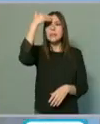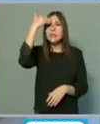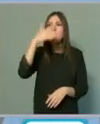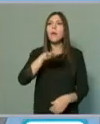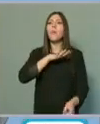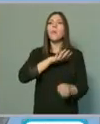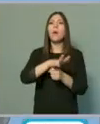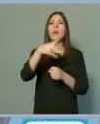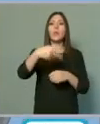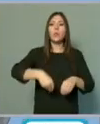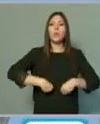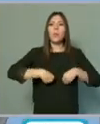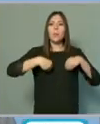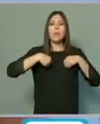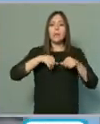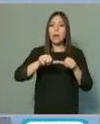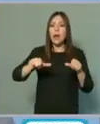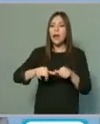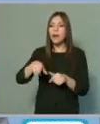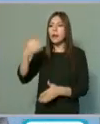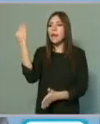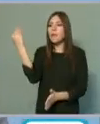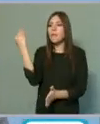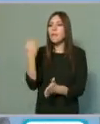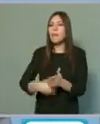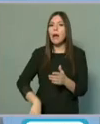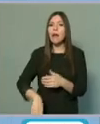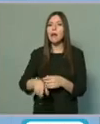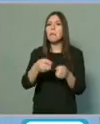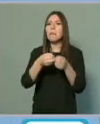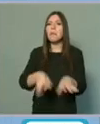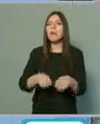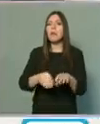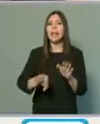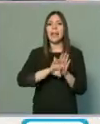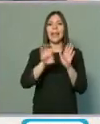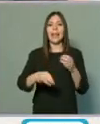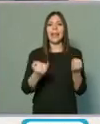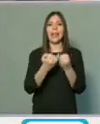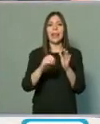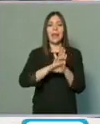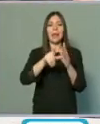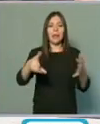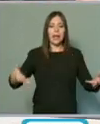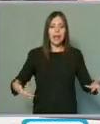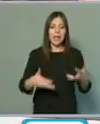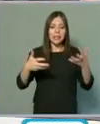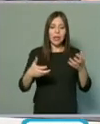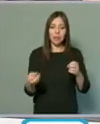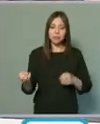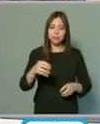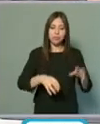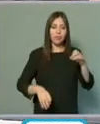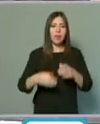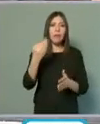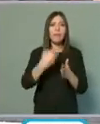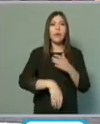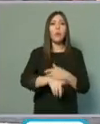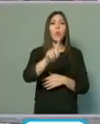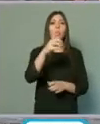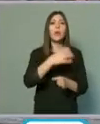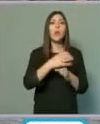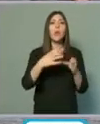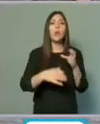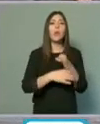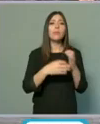preparar la ensalada, a lo mejor le pones más de un ingrediente y está careciendo de algo. Pero, por ejemplo, en ese caso, digo, ya como